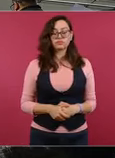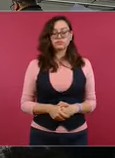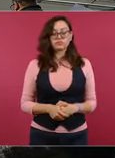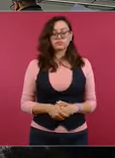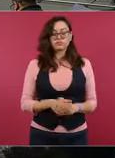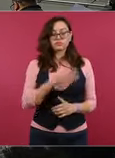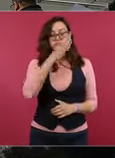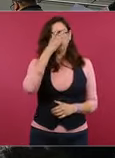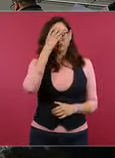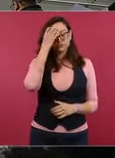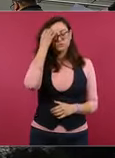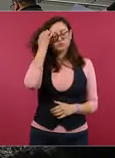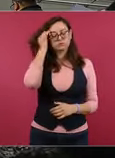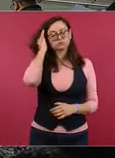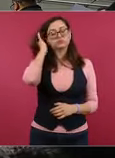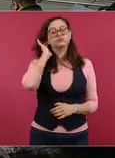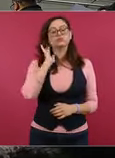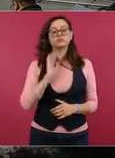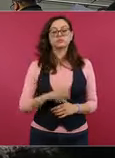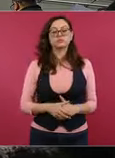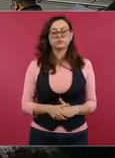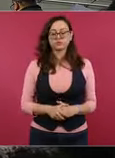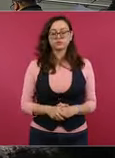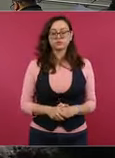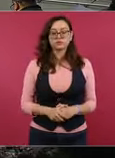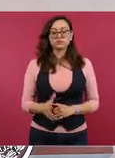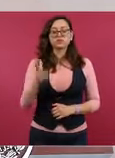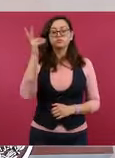se le atribuye la frase: